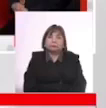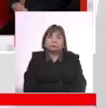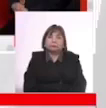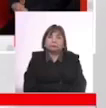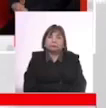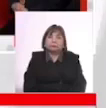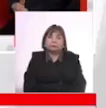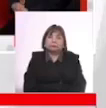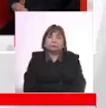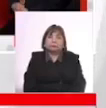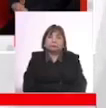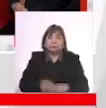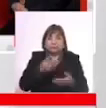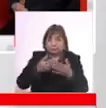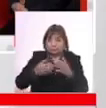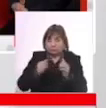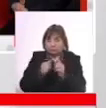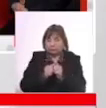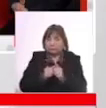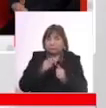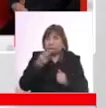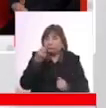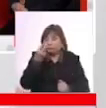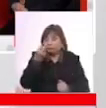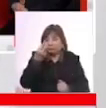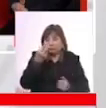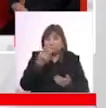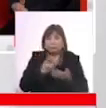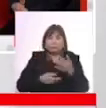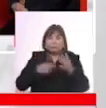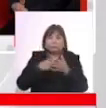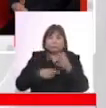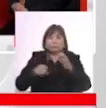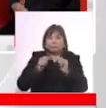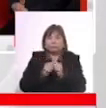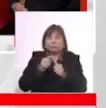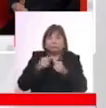vigencia establecido en el artículo 12 del decreto de urgencia número